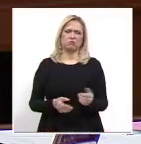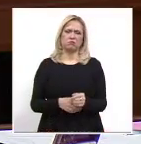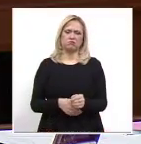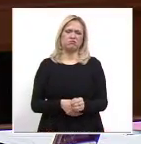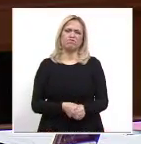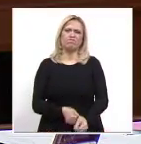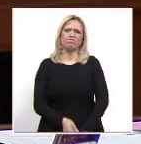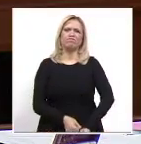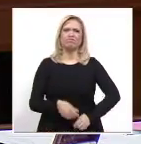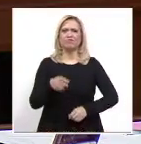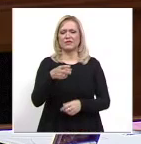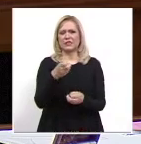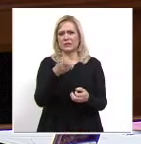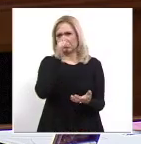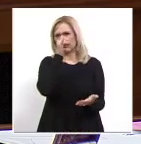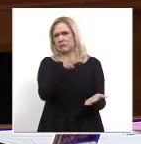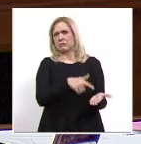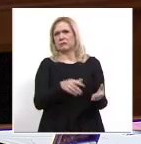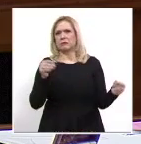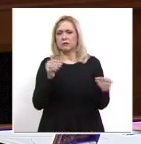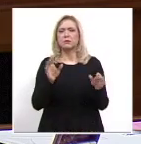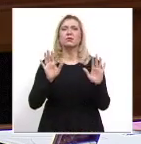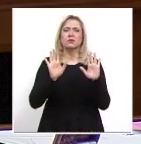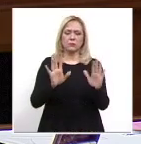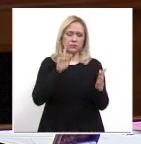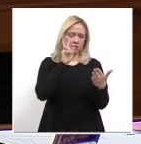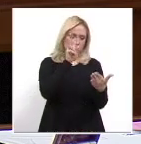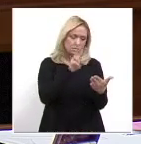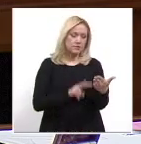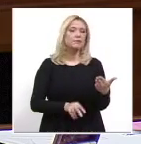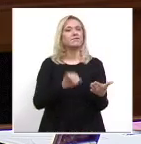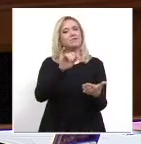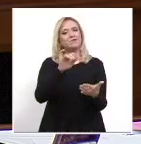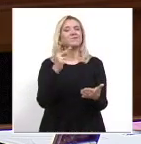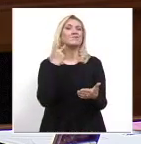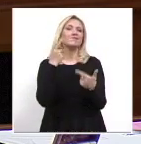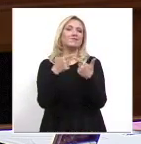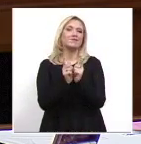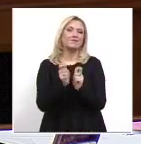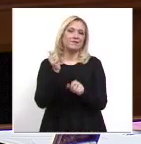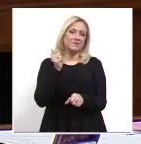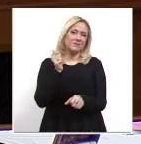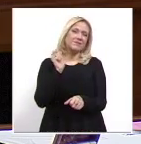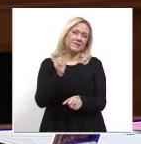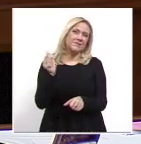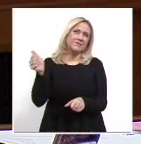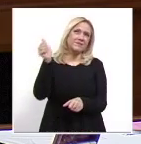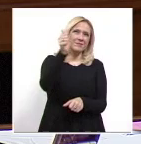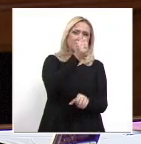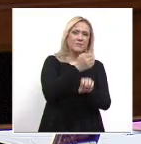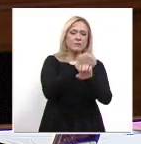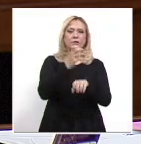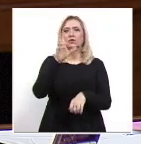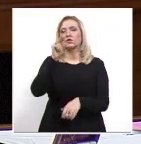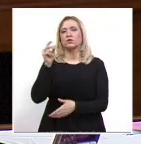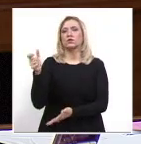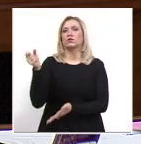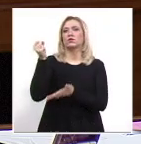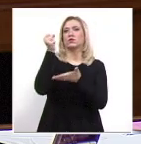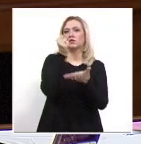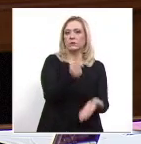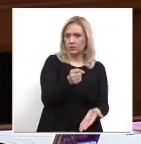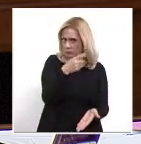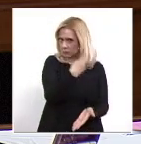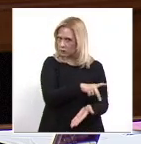norma controvertida tiene como efecto material que los partidos locales no reciban el monto del financiamiento